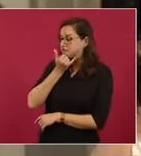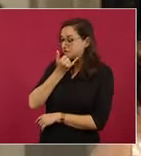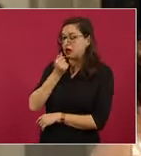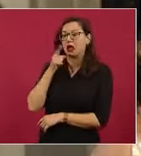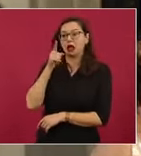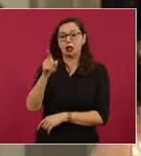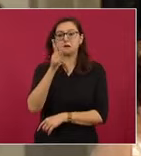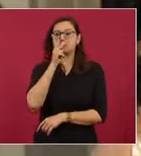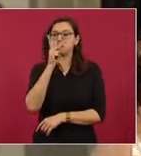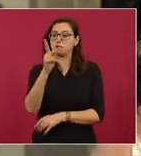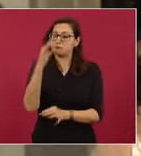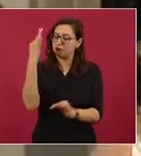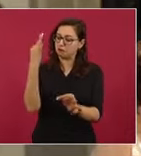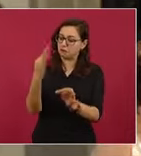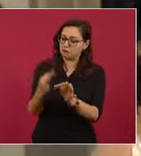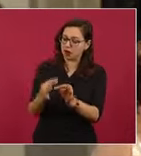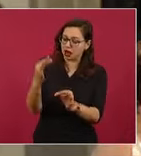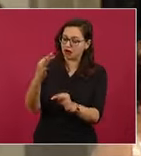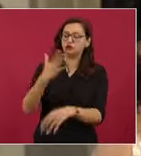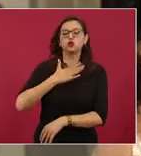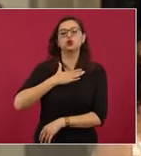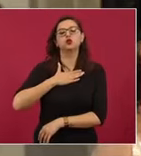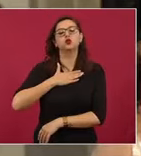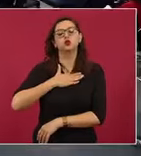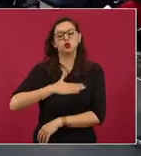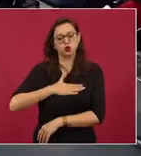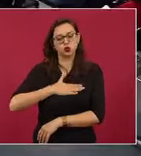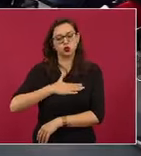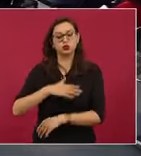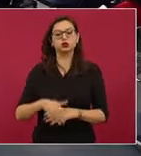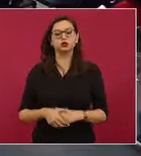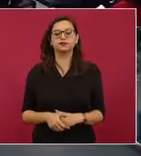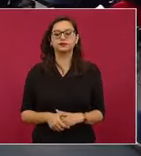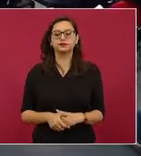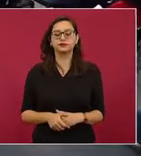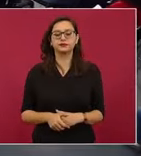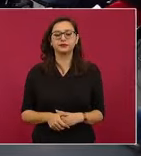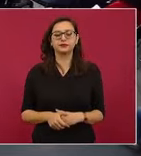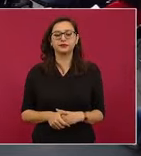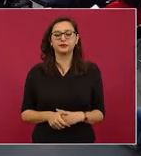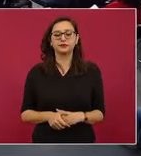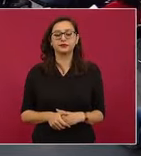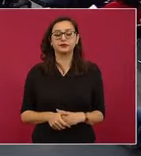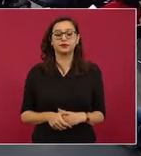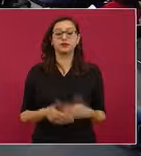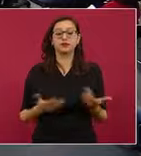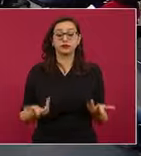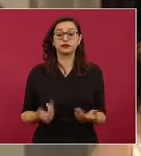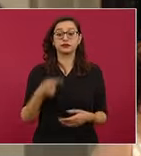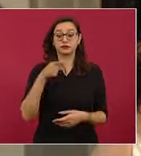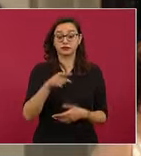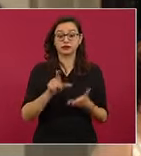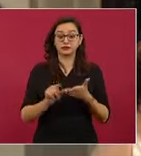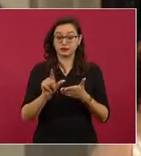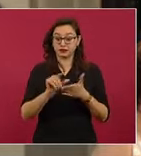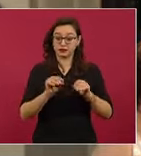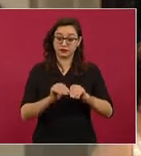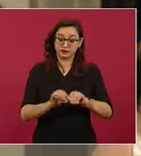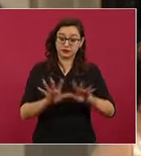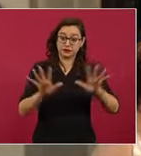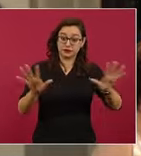forma. Sería un acto de justicia. Presidente, derivado de esta publicación en redes sociales, me gustaría